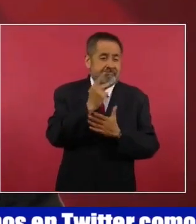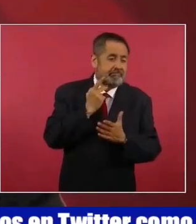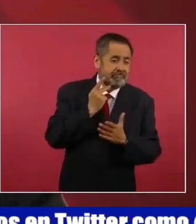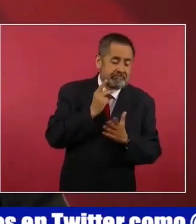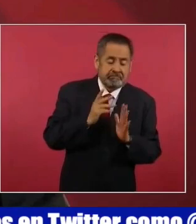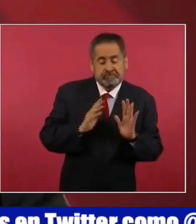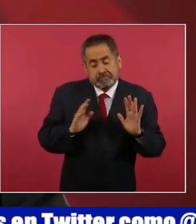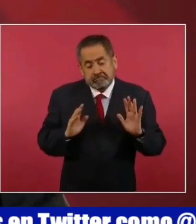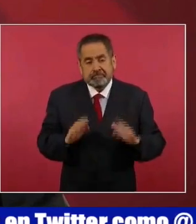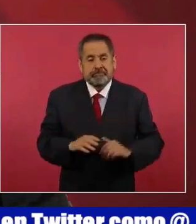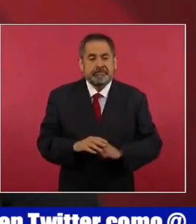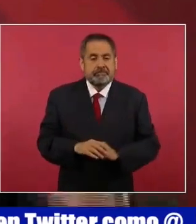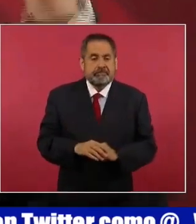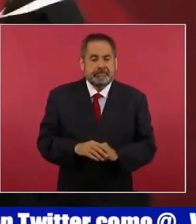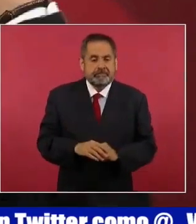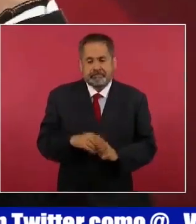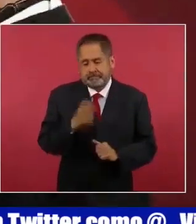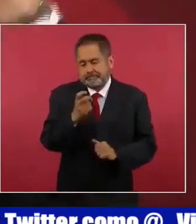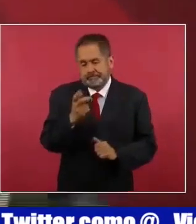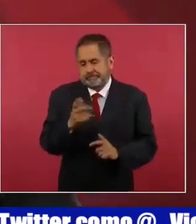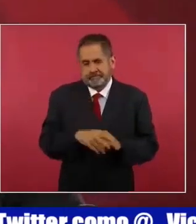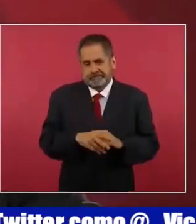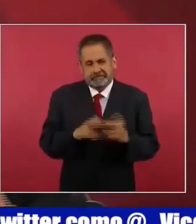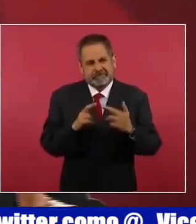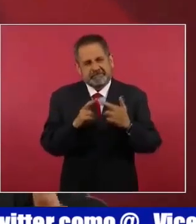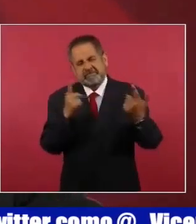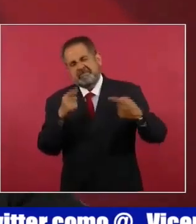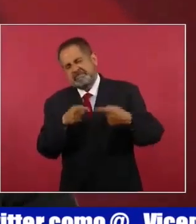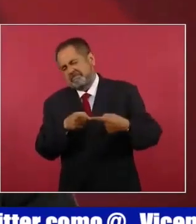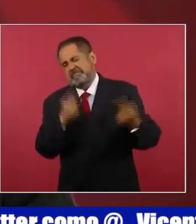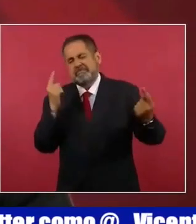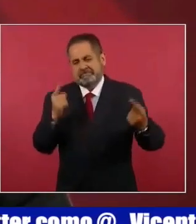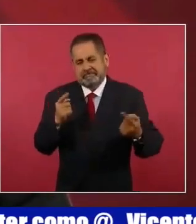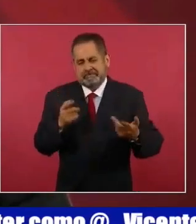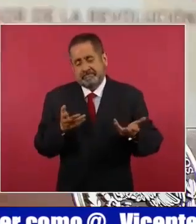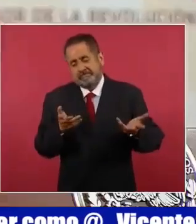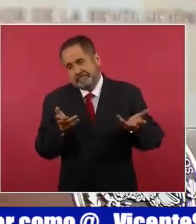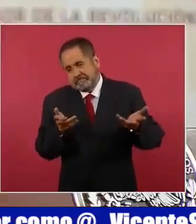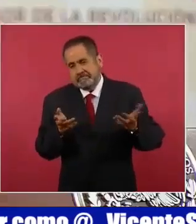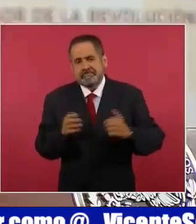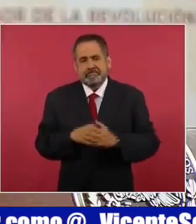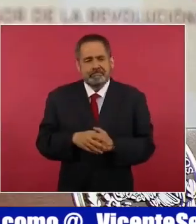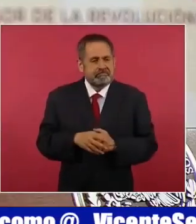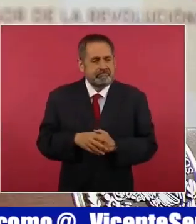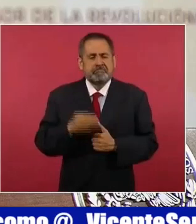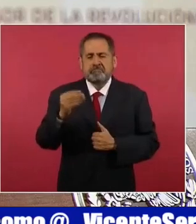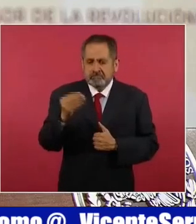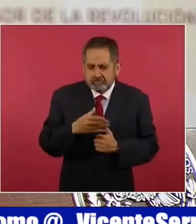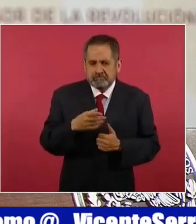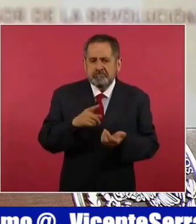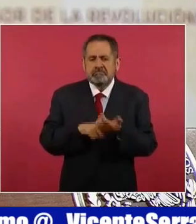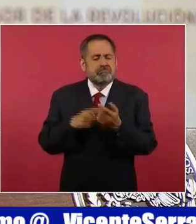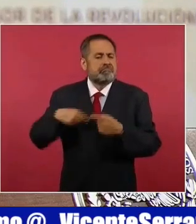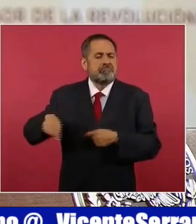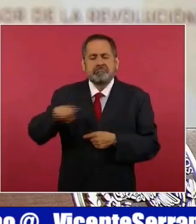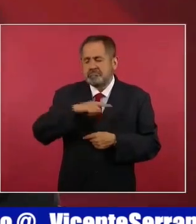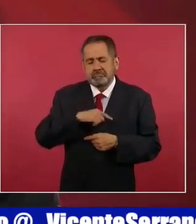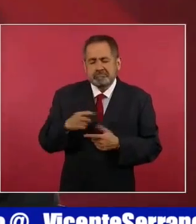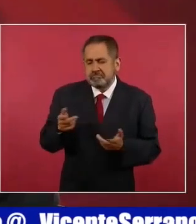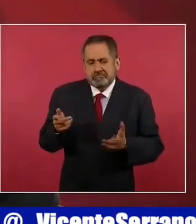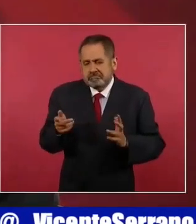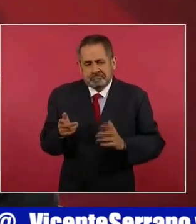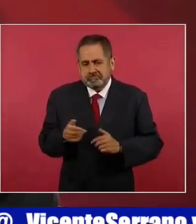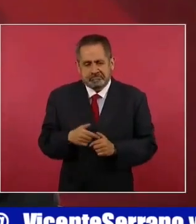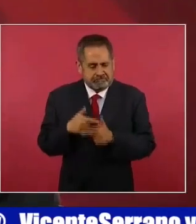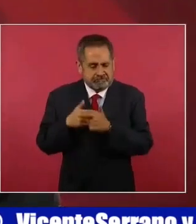que tiene el presidente y que incluso aquellas personas que no coinciden o no simpatizan con él, pues creo que si